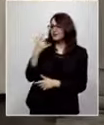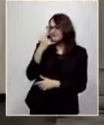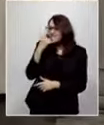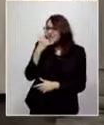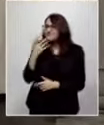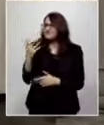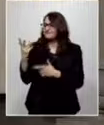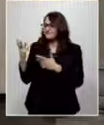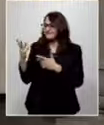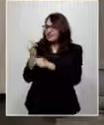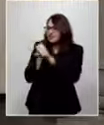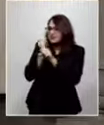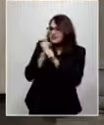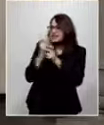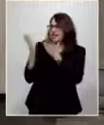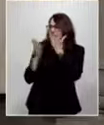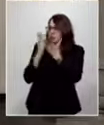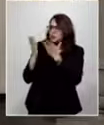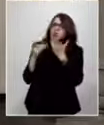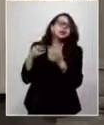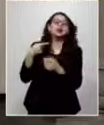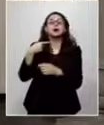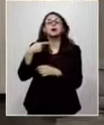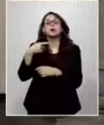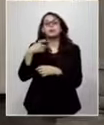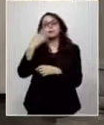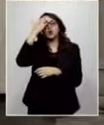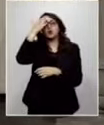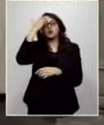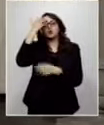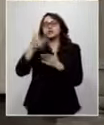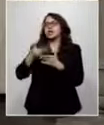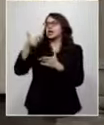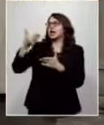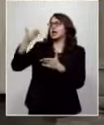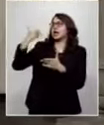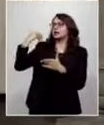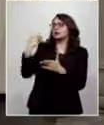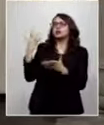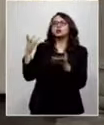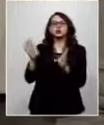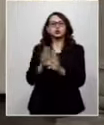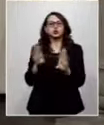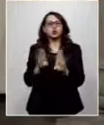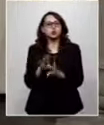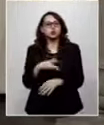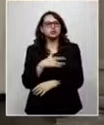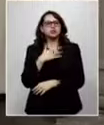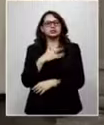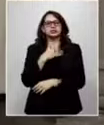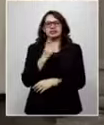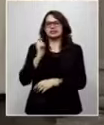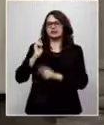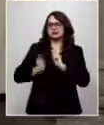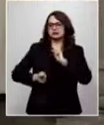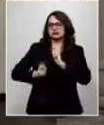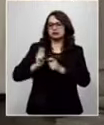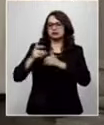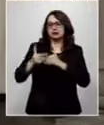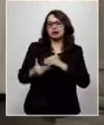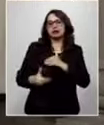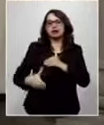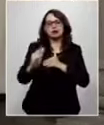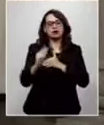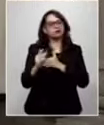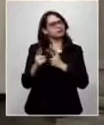permitirá seguir conociendo lo que pasó antes para interpretarlo, repito, resignificarlo en